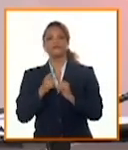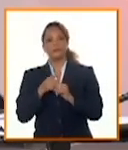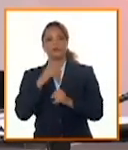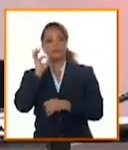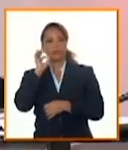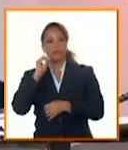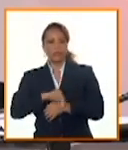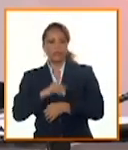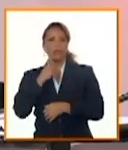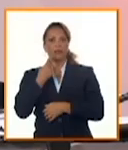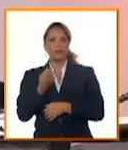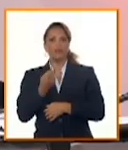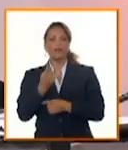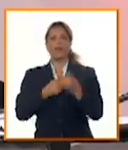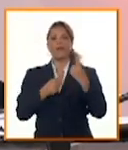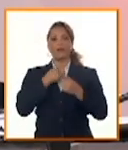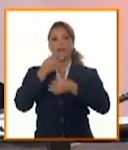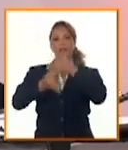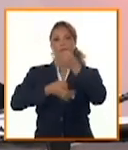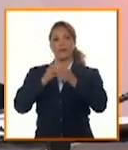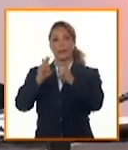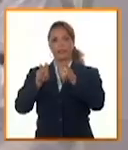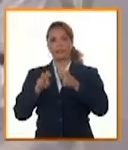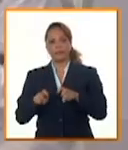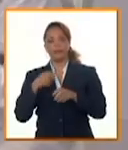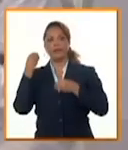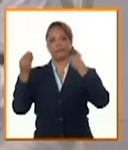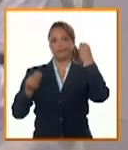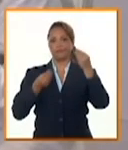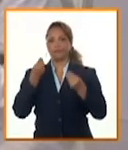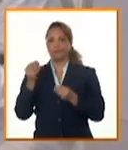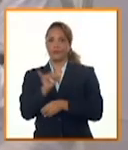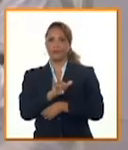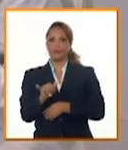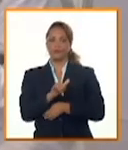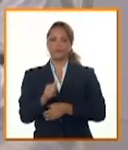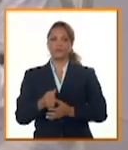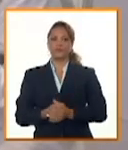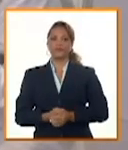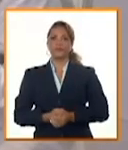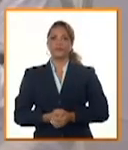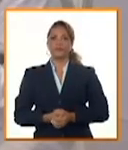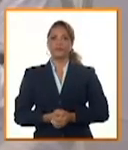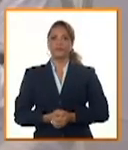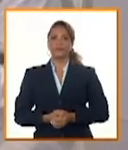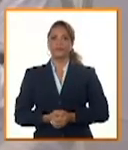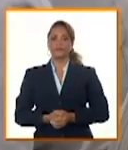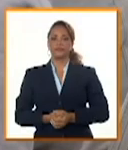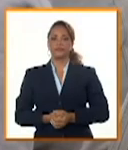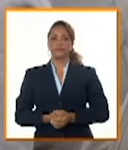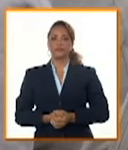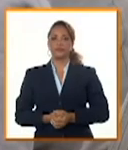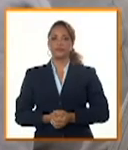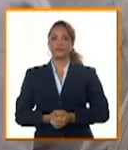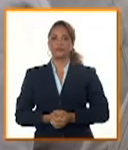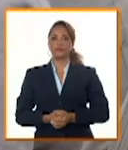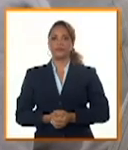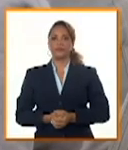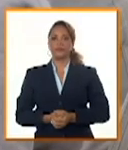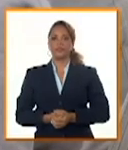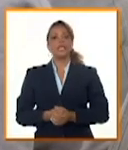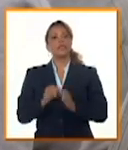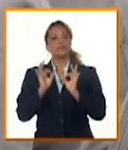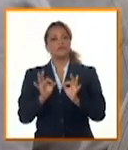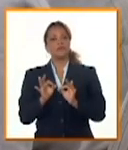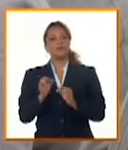y sabemos que fue un asunto de análisis en la en la asamblea nacional eso también tiene que